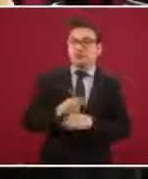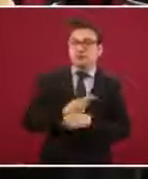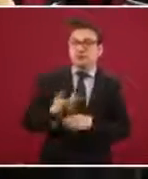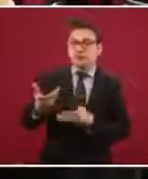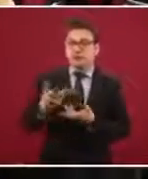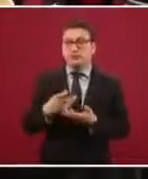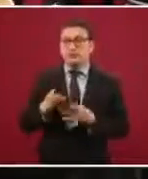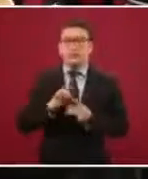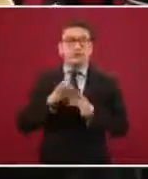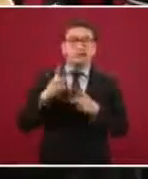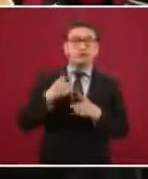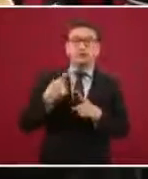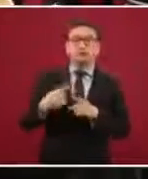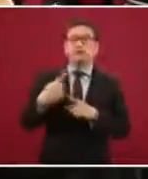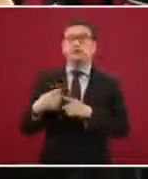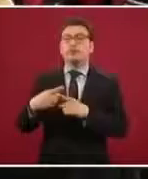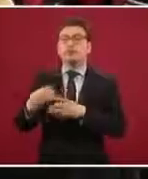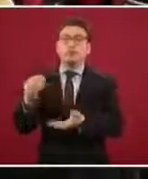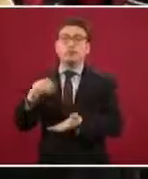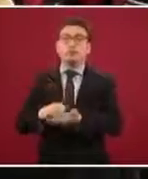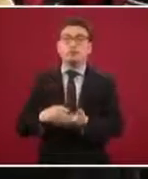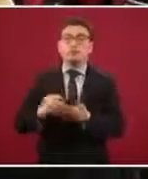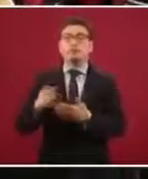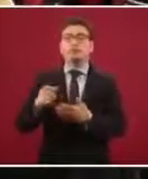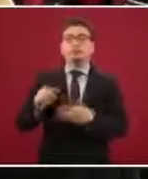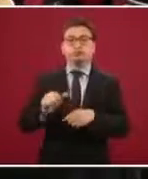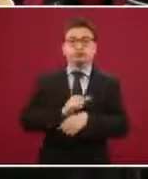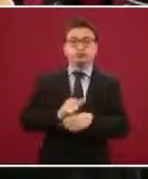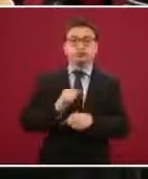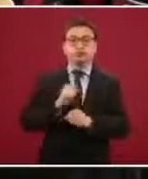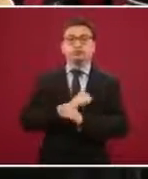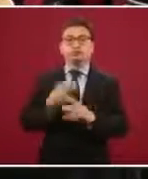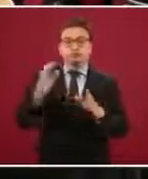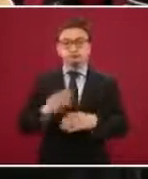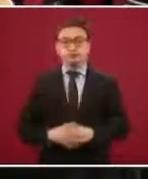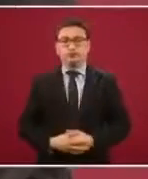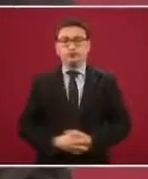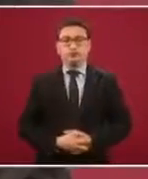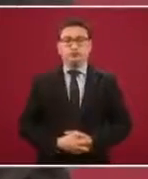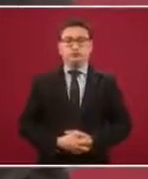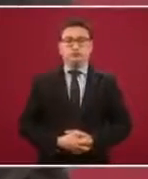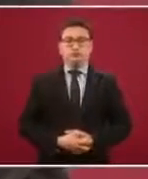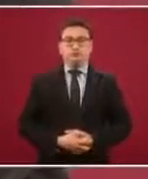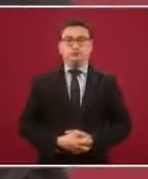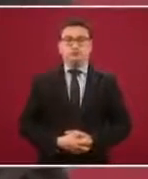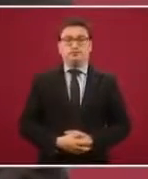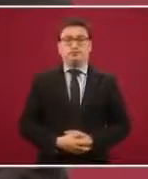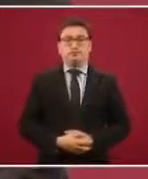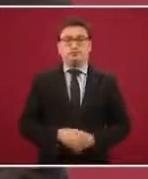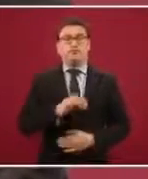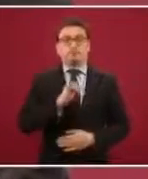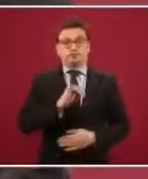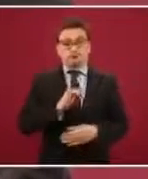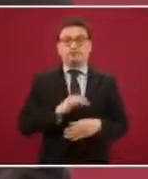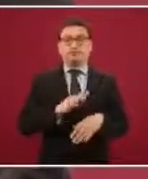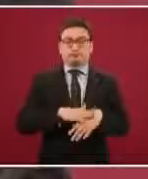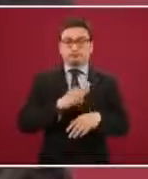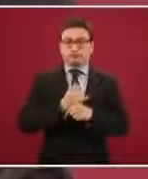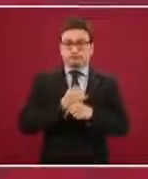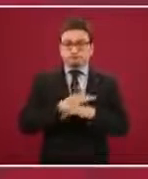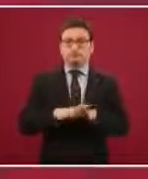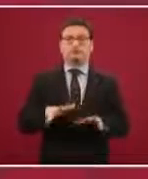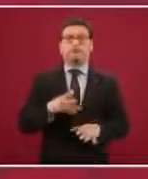ya alguna pista de quién fue quien dejó este Sí, ya se vehículo con los tiene explosivos? más información.